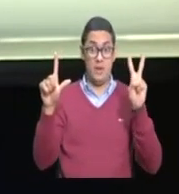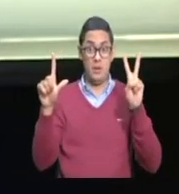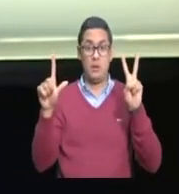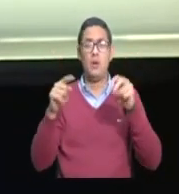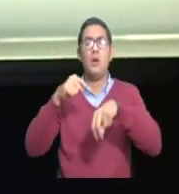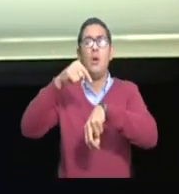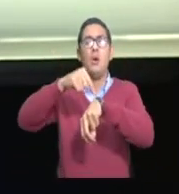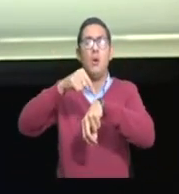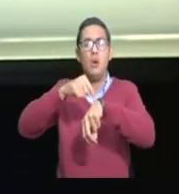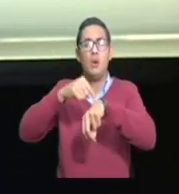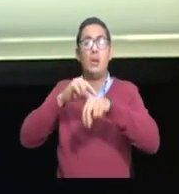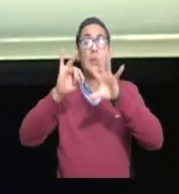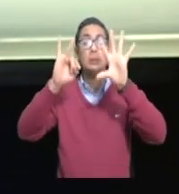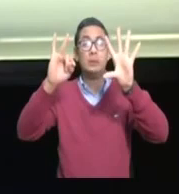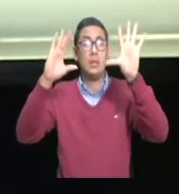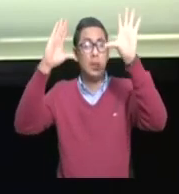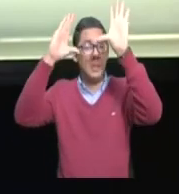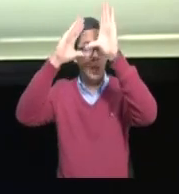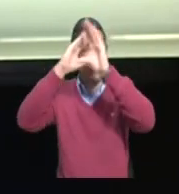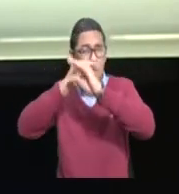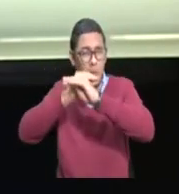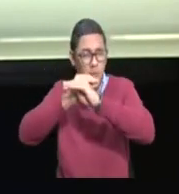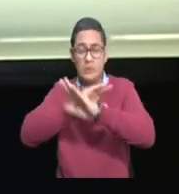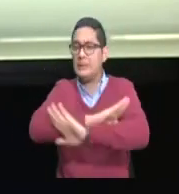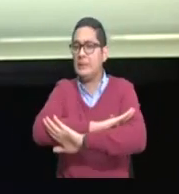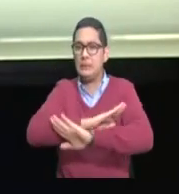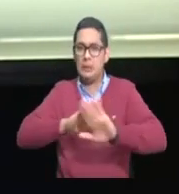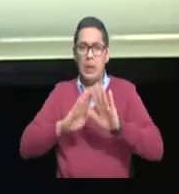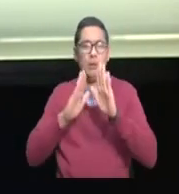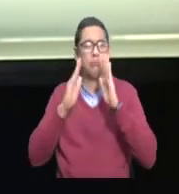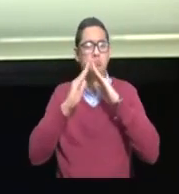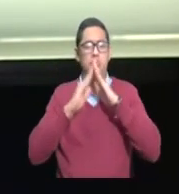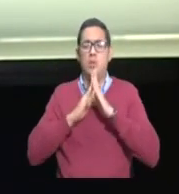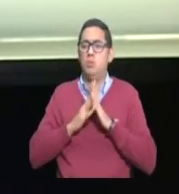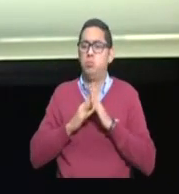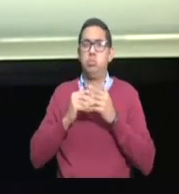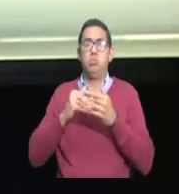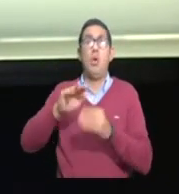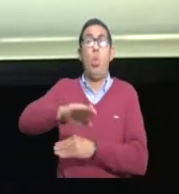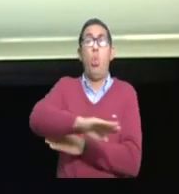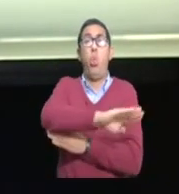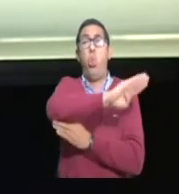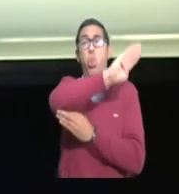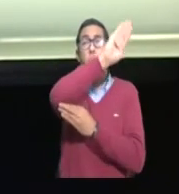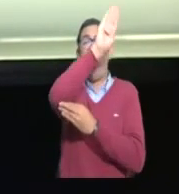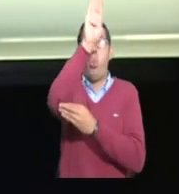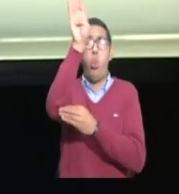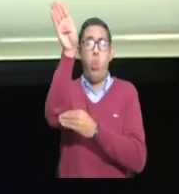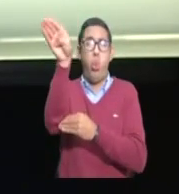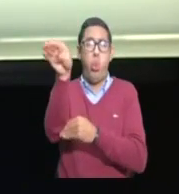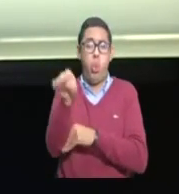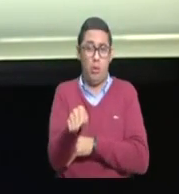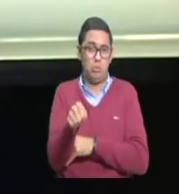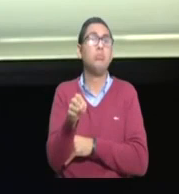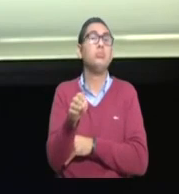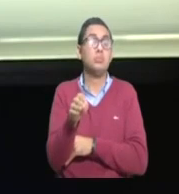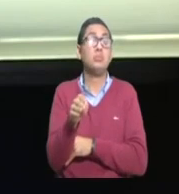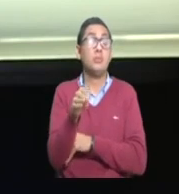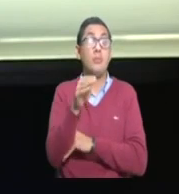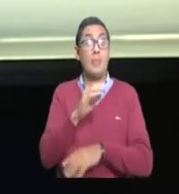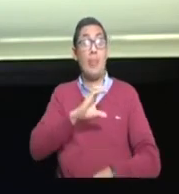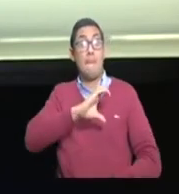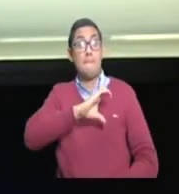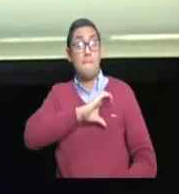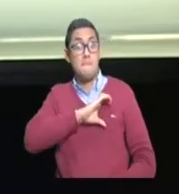las 7 de la noche, lo cual estaremos reforzando con las autoridades